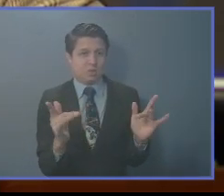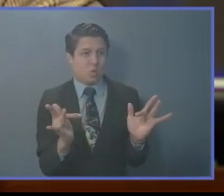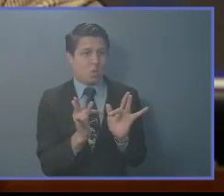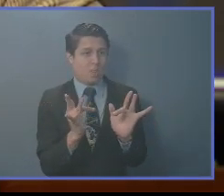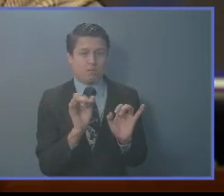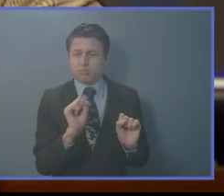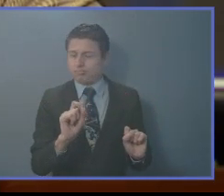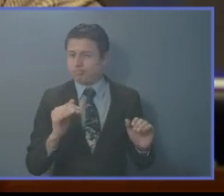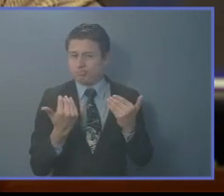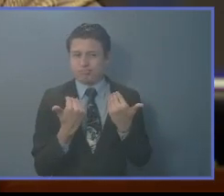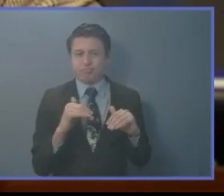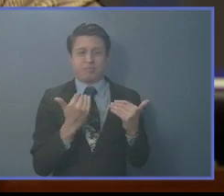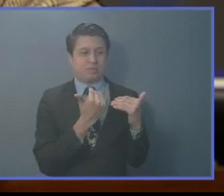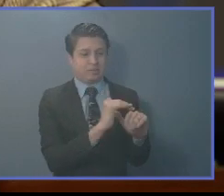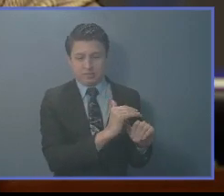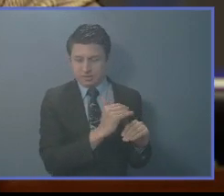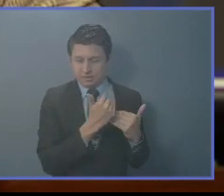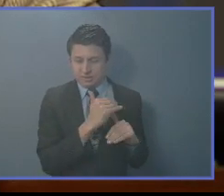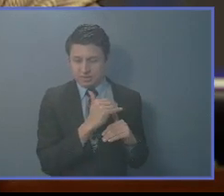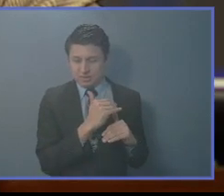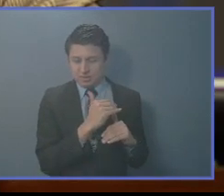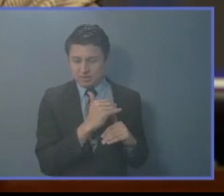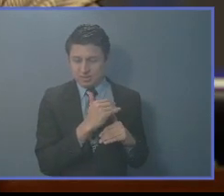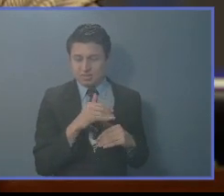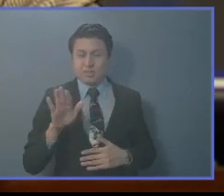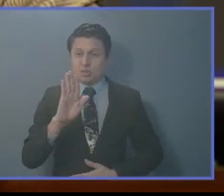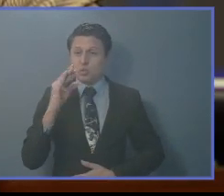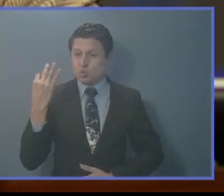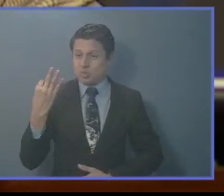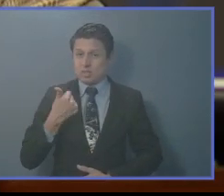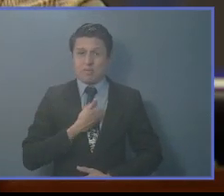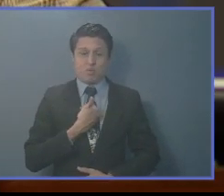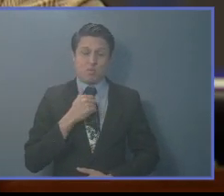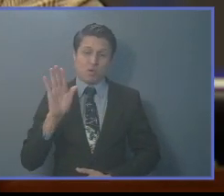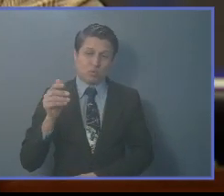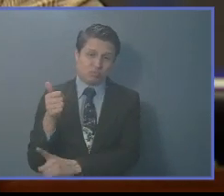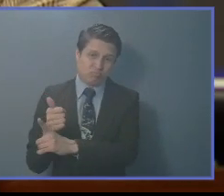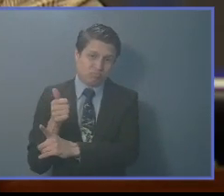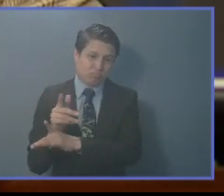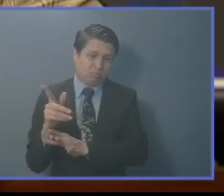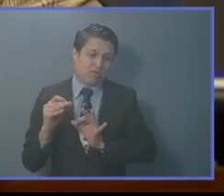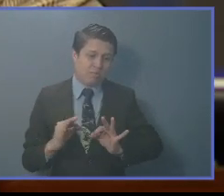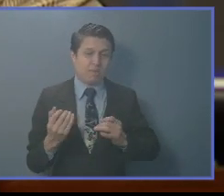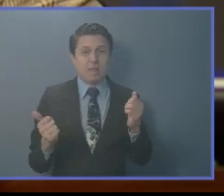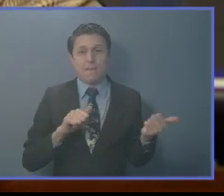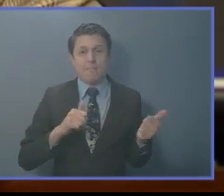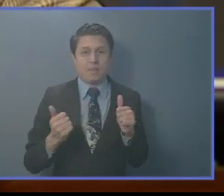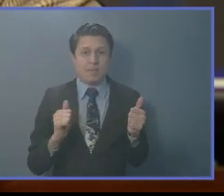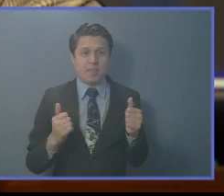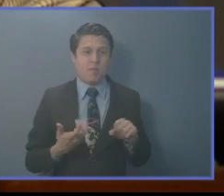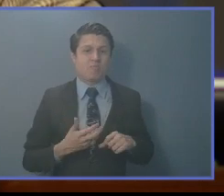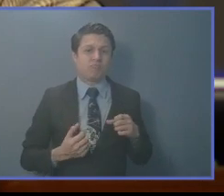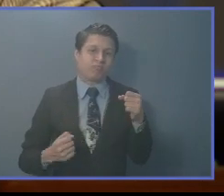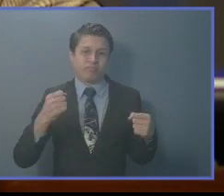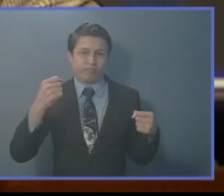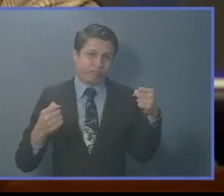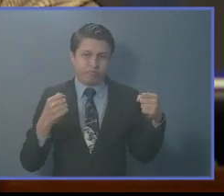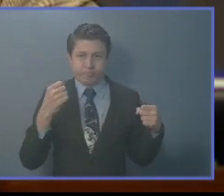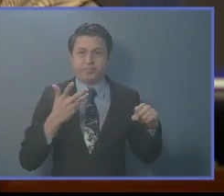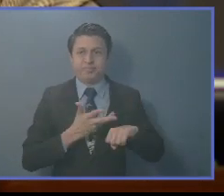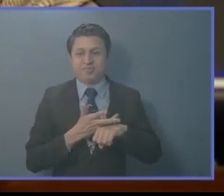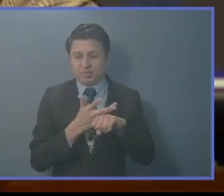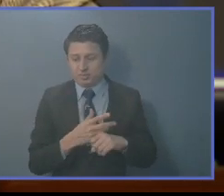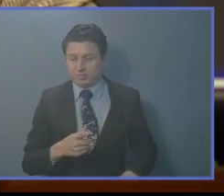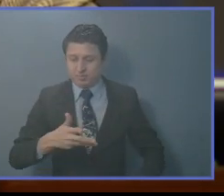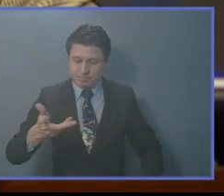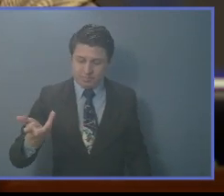4. No sobrepasar la capacidad de pasajeros de acuerdo a las necesidades propias del tipo de vehículo determinada por el número de asientos en